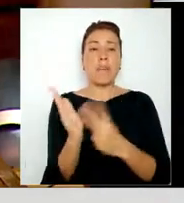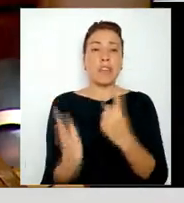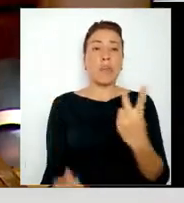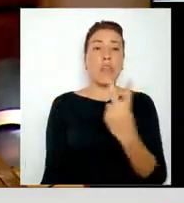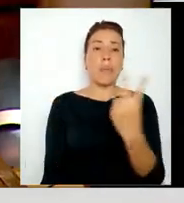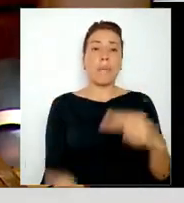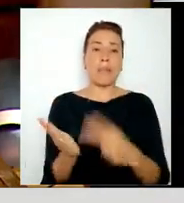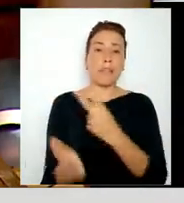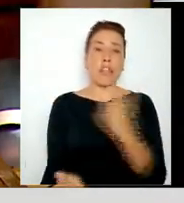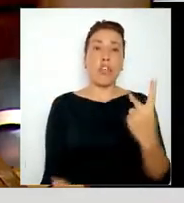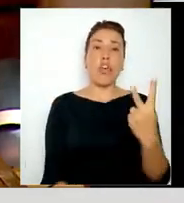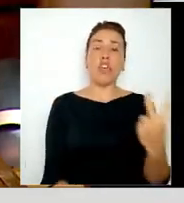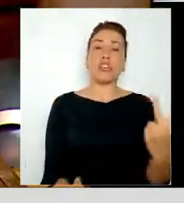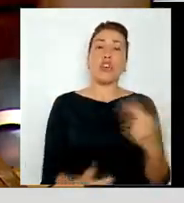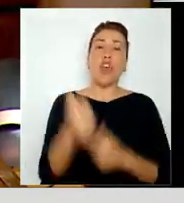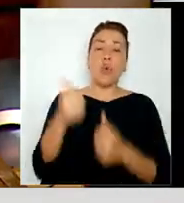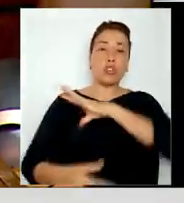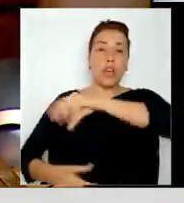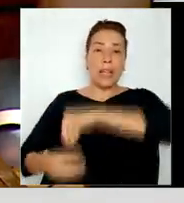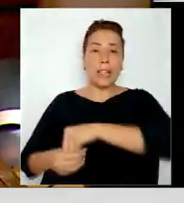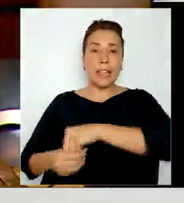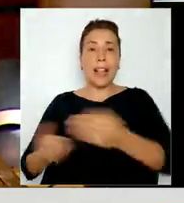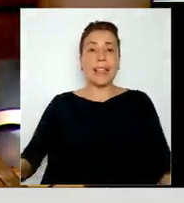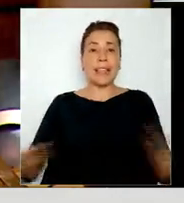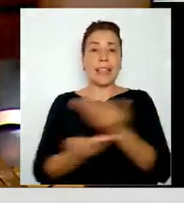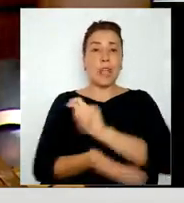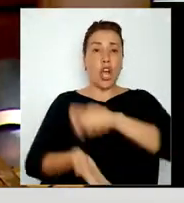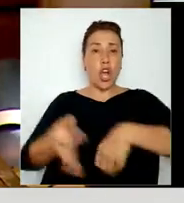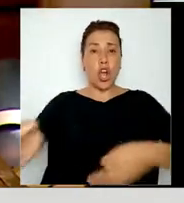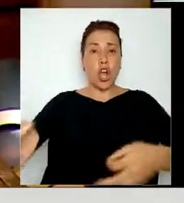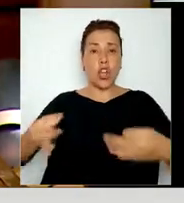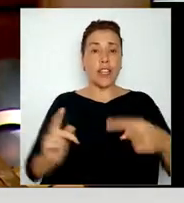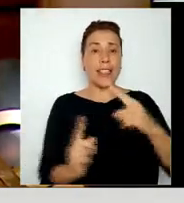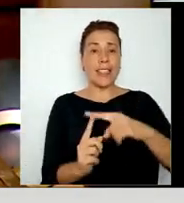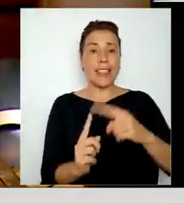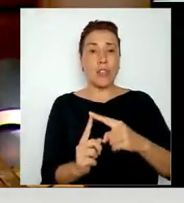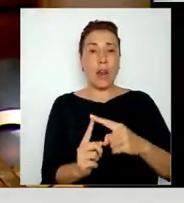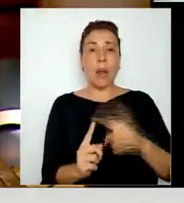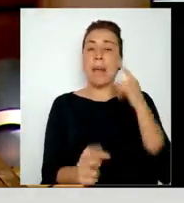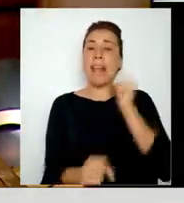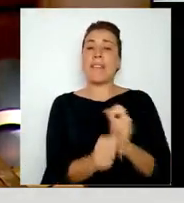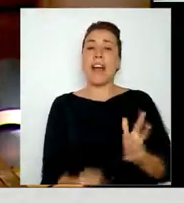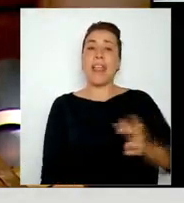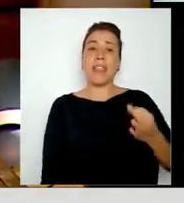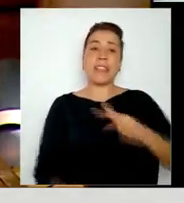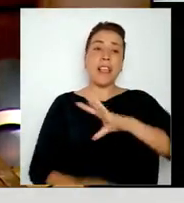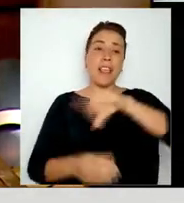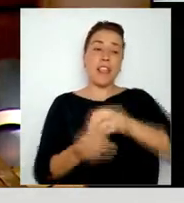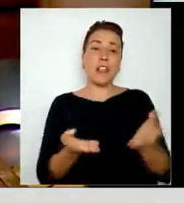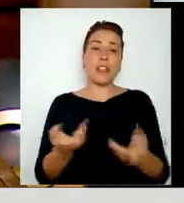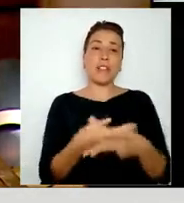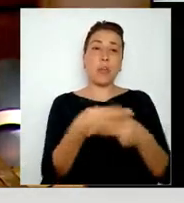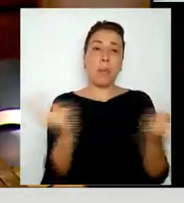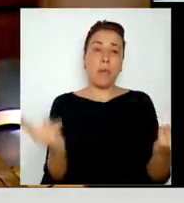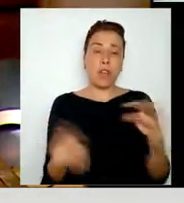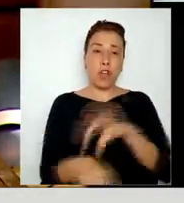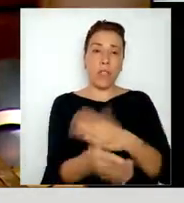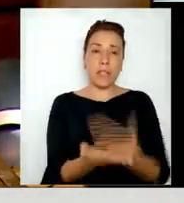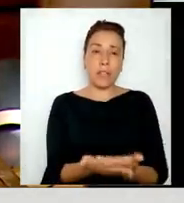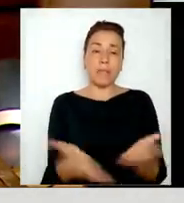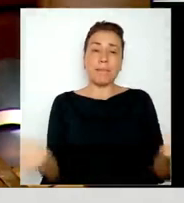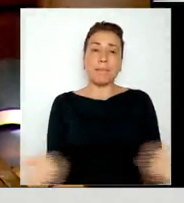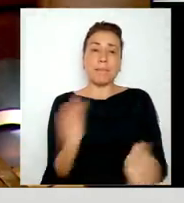interno de traspaso de contrato titular para hablar de trabajo decente al interior de los servicios públicos de salud incentivo al retiro del término